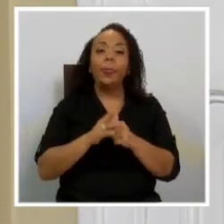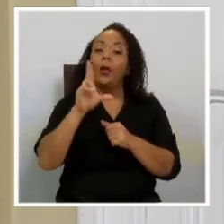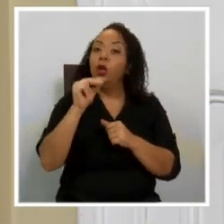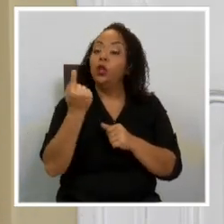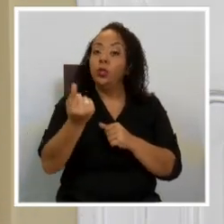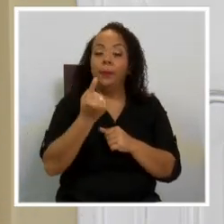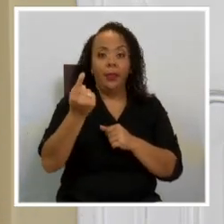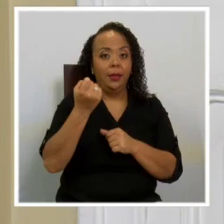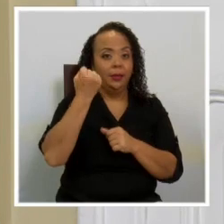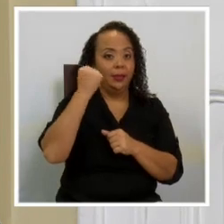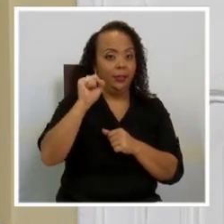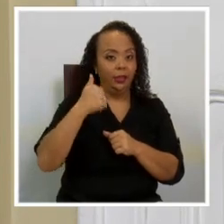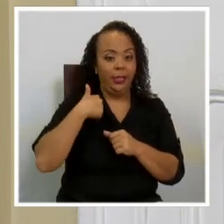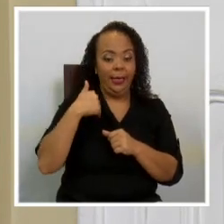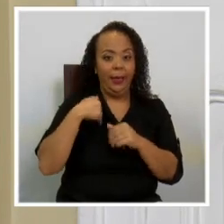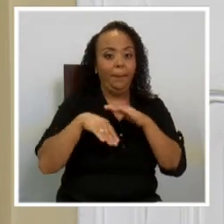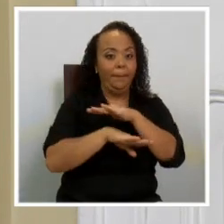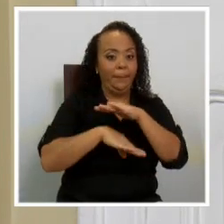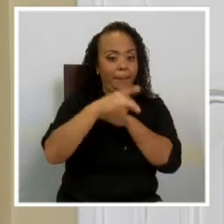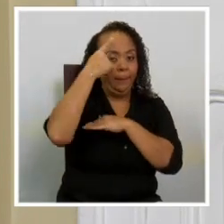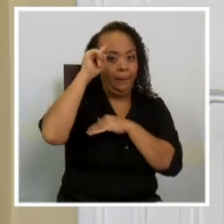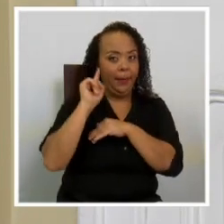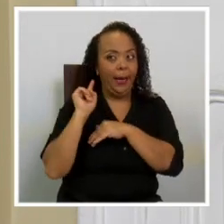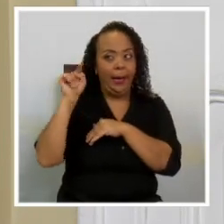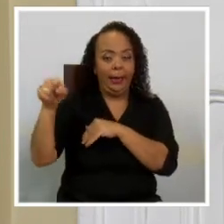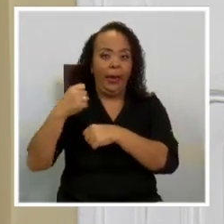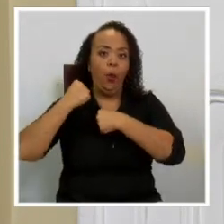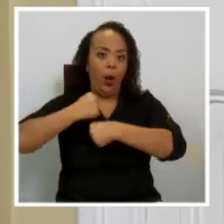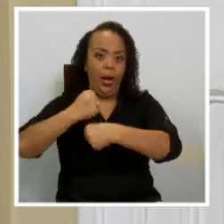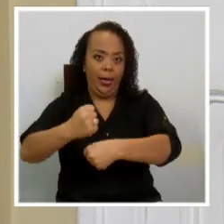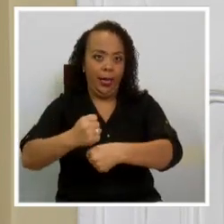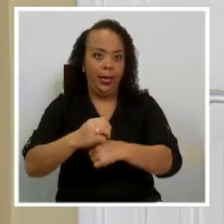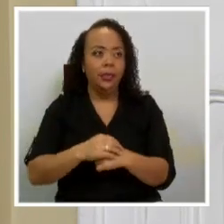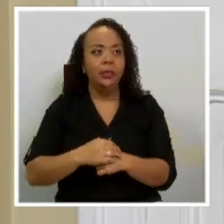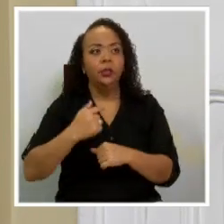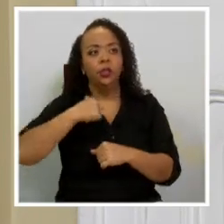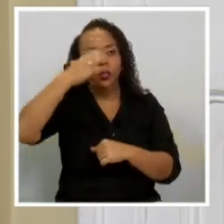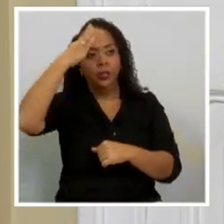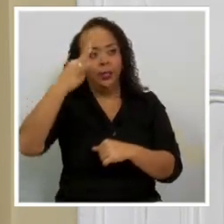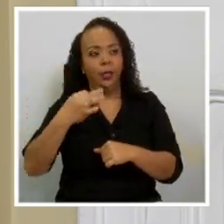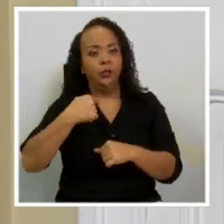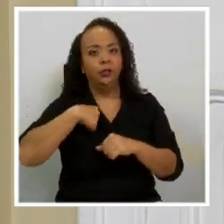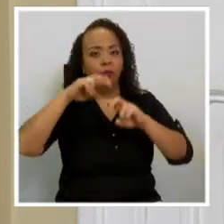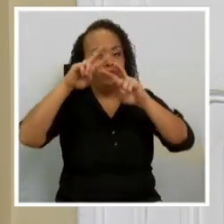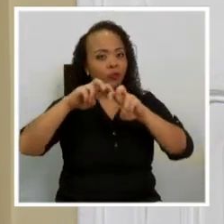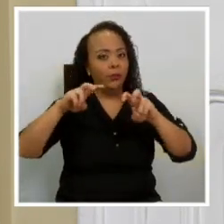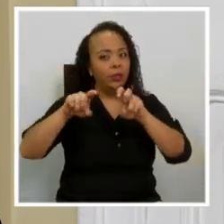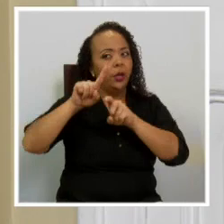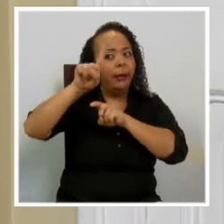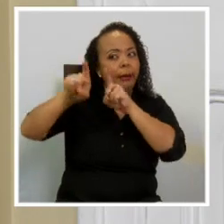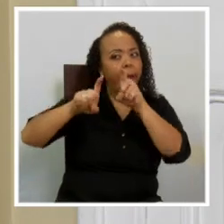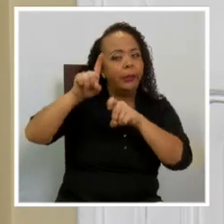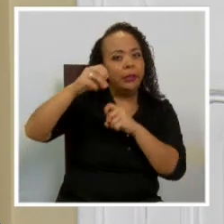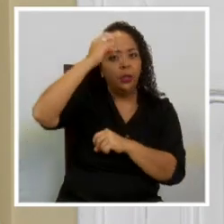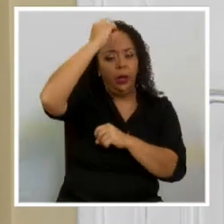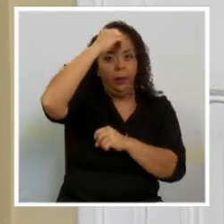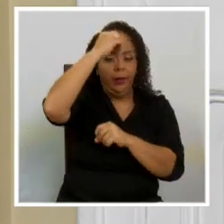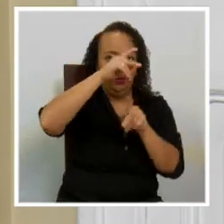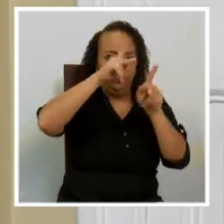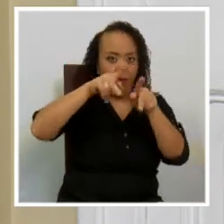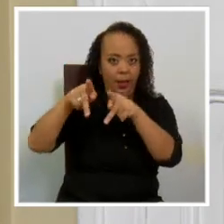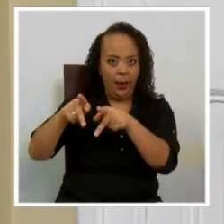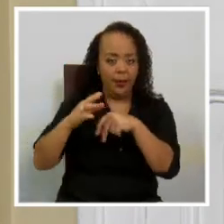los sindicatos tienen argumentos para tirarse a las calles. Yo creo que cuando uno revisa las encuestas de opinión ciudadana,